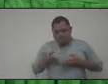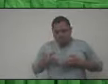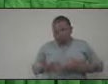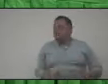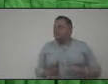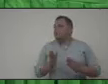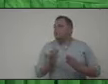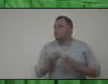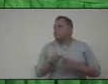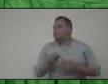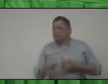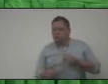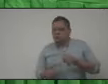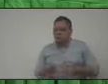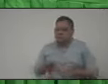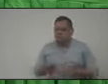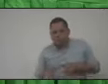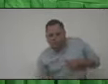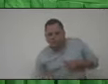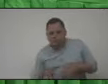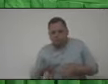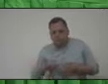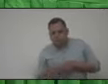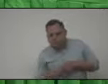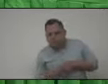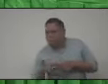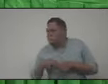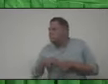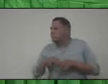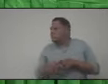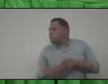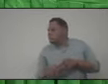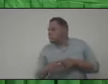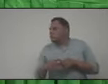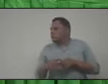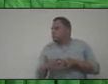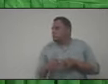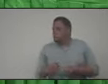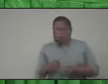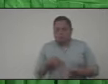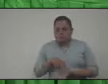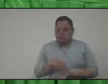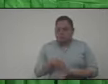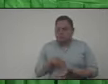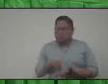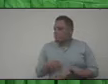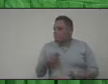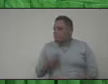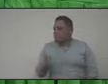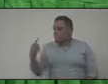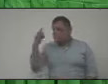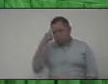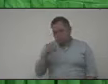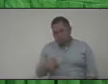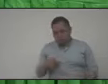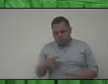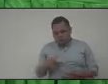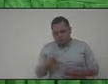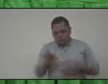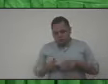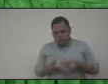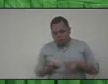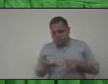cuando la niña empezó a gatear y todo, entonces ya pues no tenía sostenibilidad. ¿Y qué piensa uno como padre cuando un hijo llega con una malformación